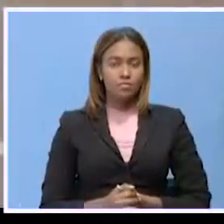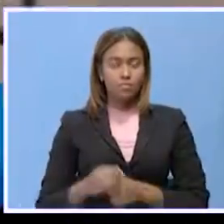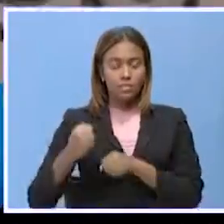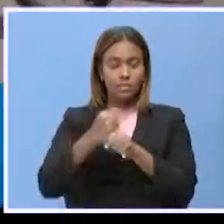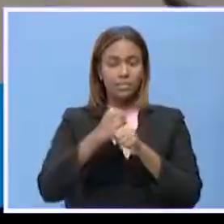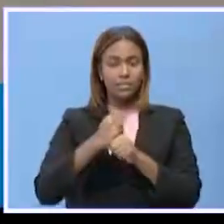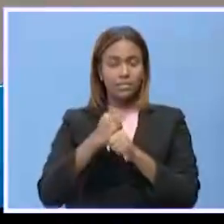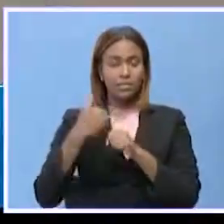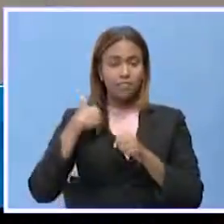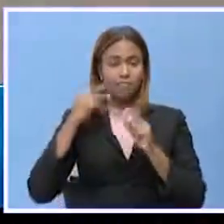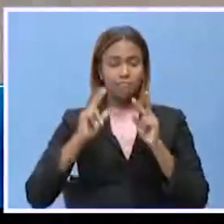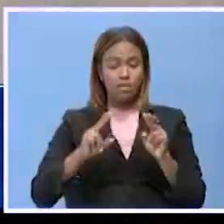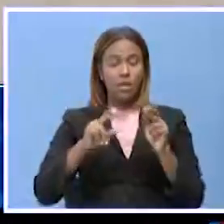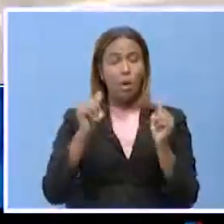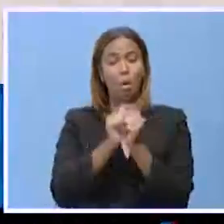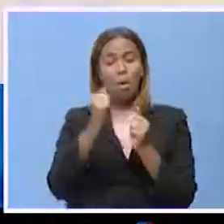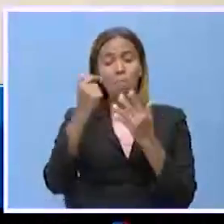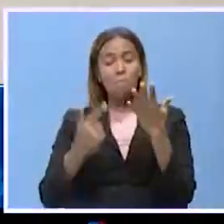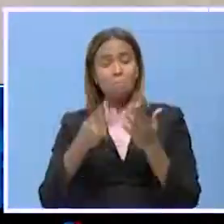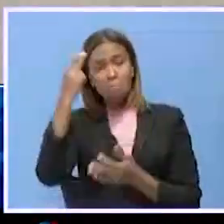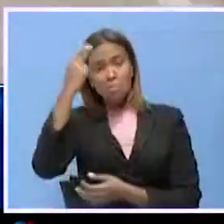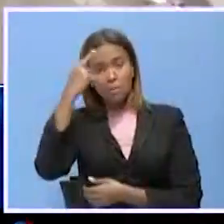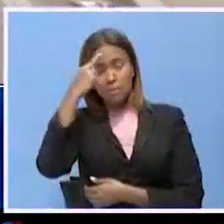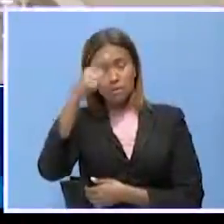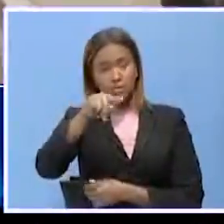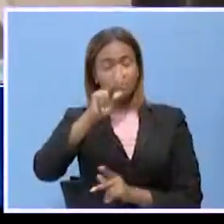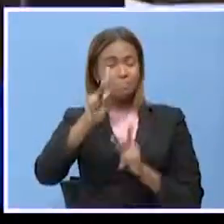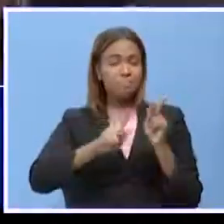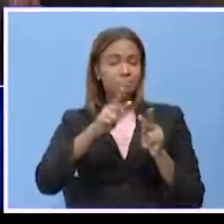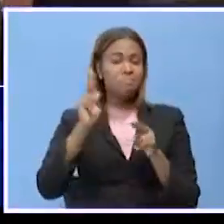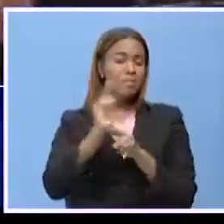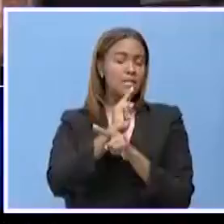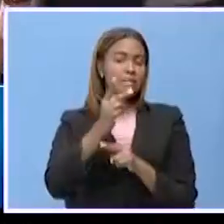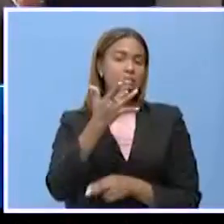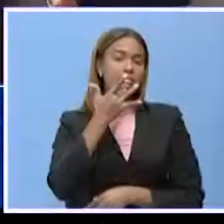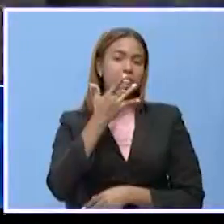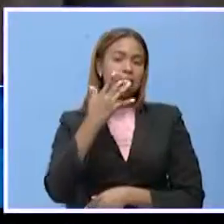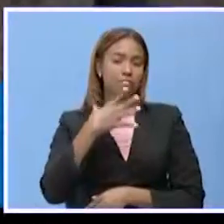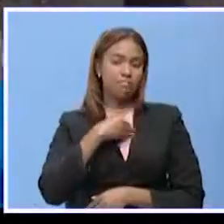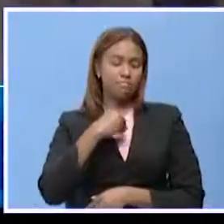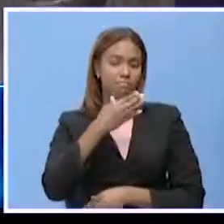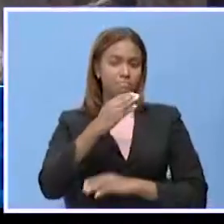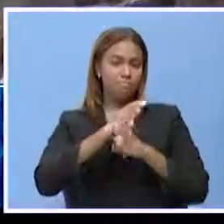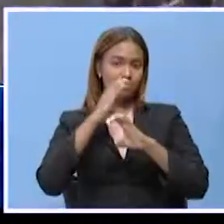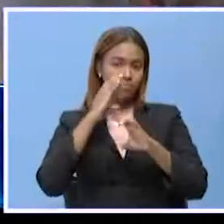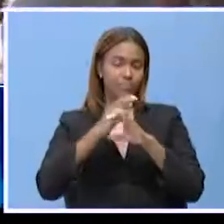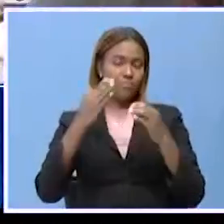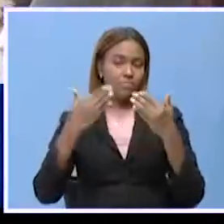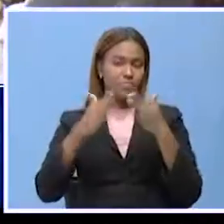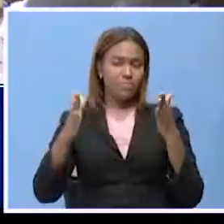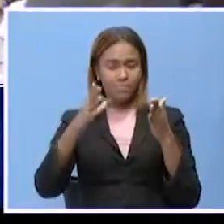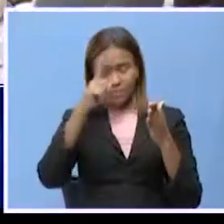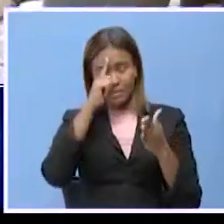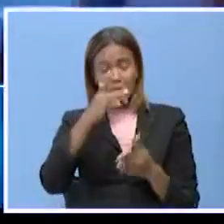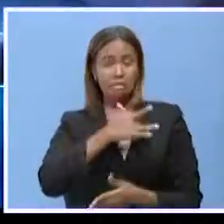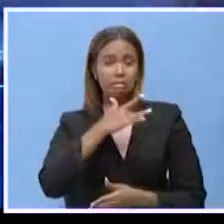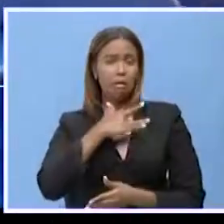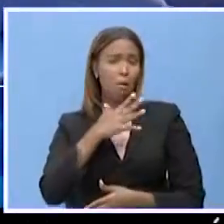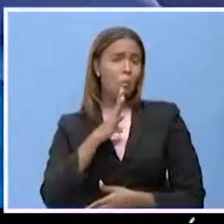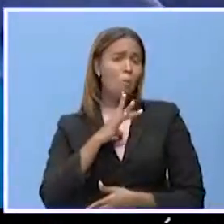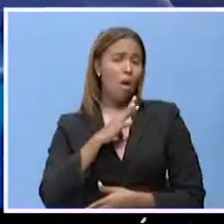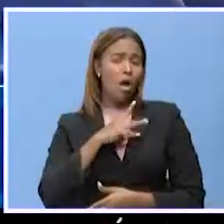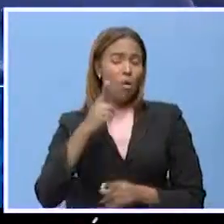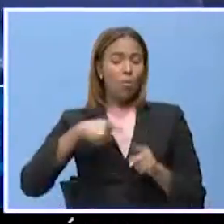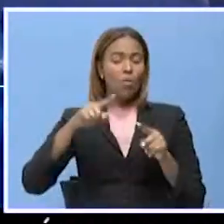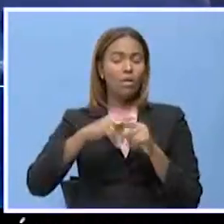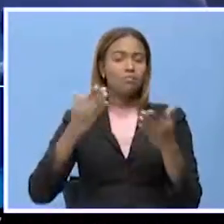Seguridad, confort y rapidez son algunas de las razones por las cuales los usuarios de esta nueva modalidad del transporte público muestran su respaldo a